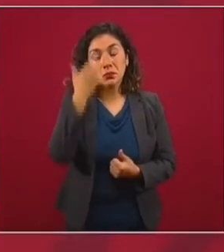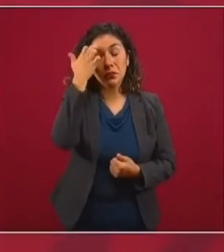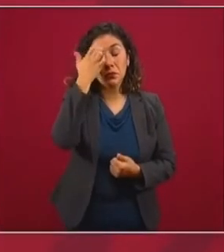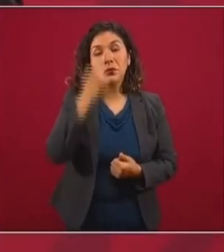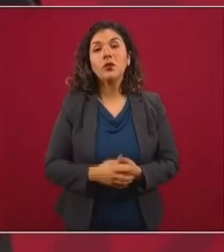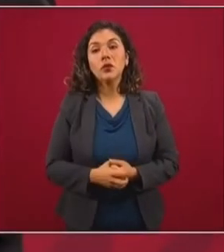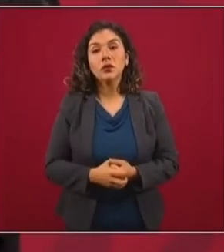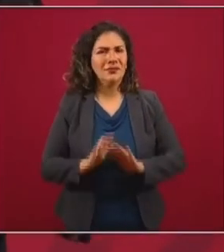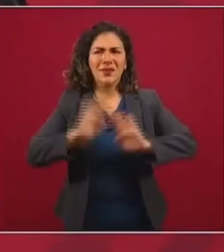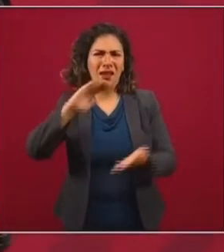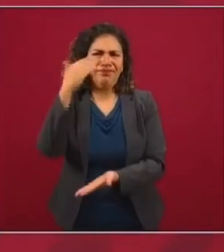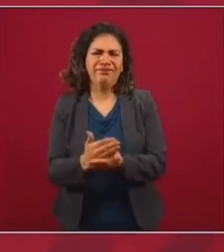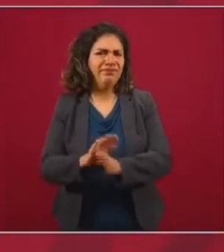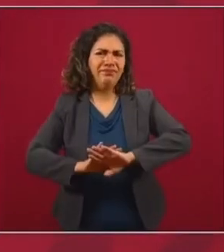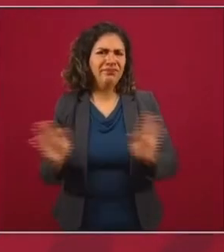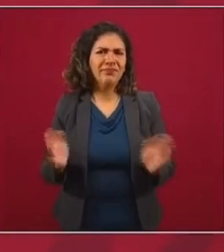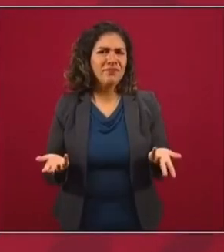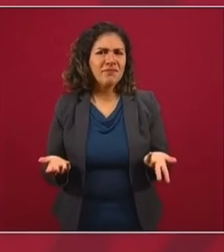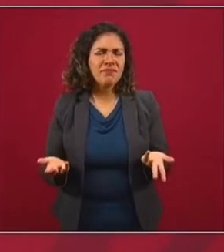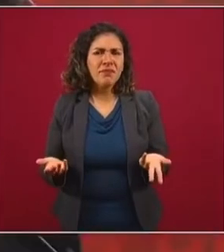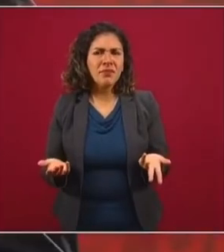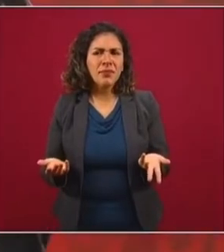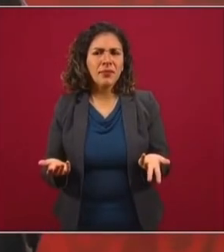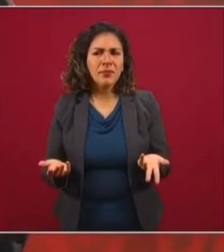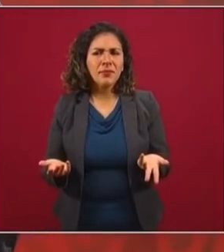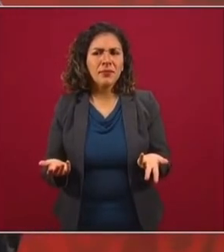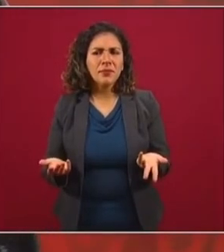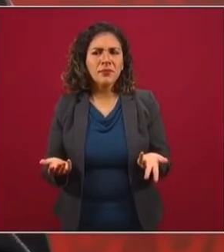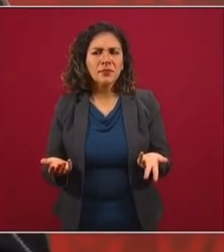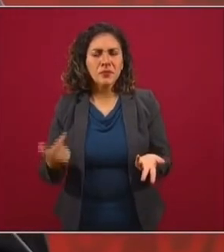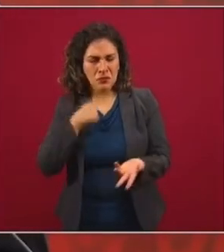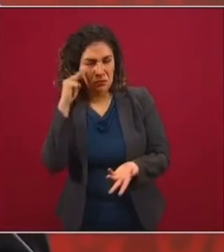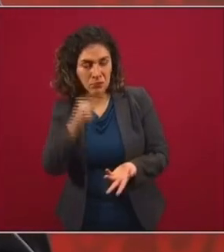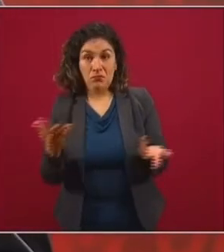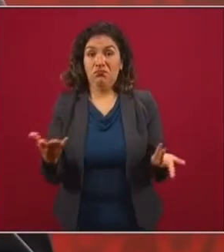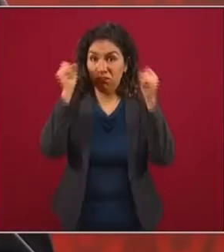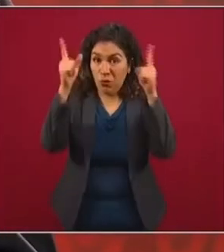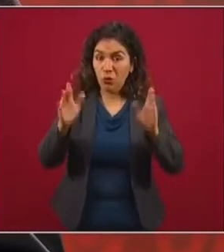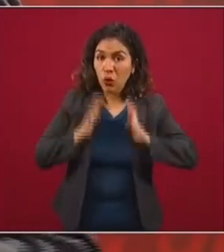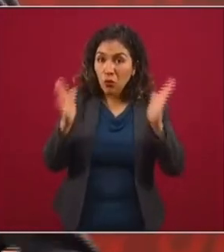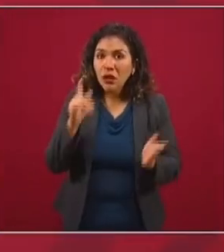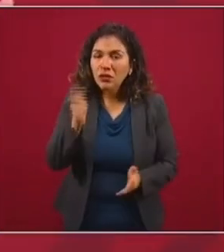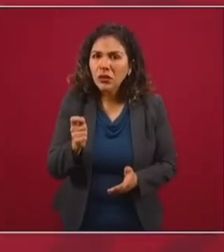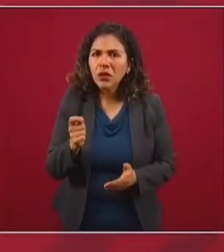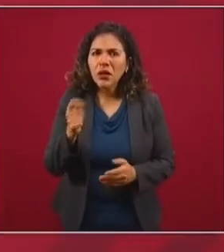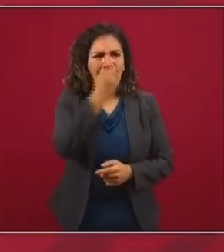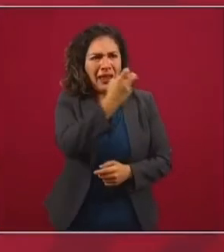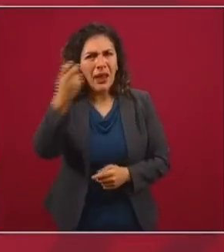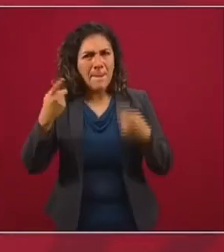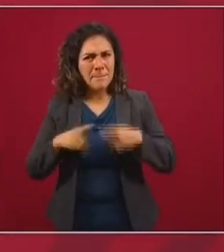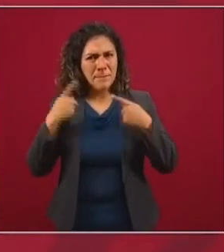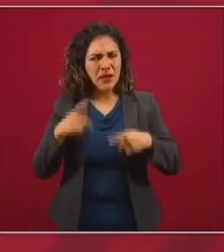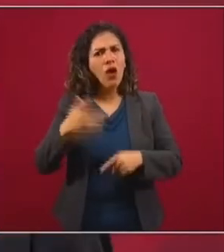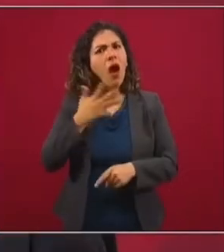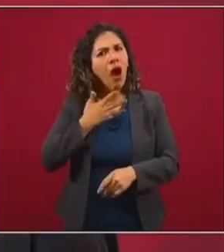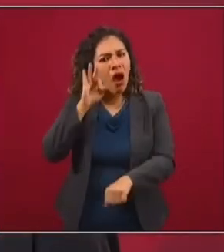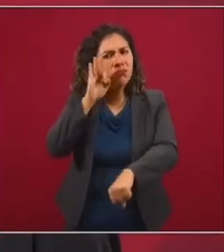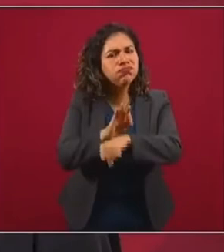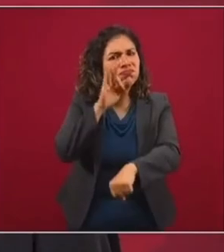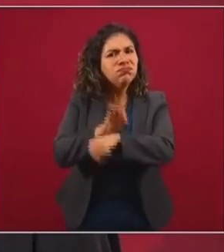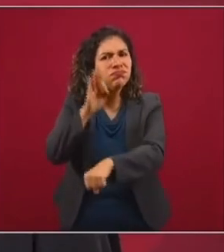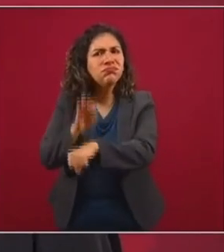Ya, basta. A mí lo que me sorprende es que todos estos personajes defiendan